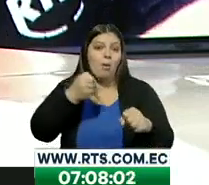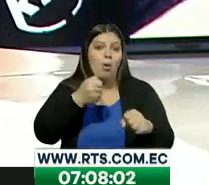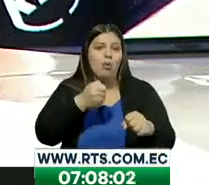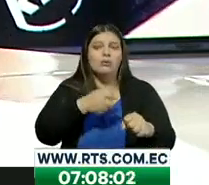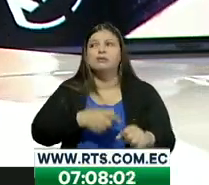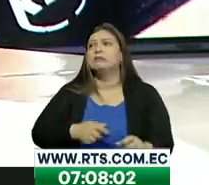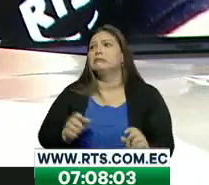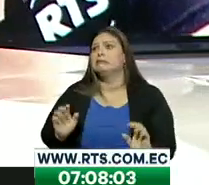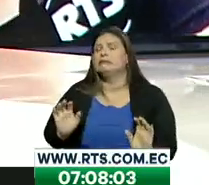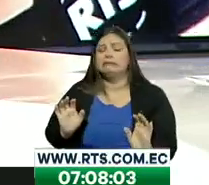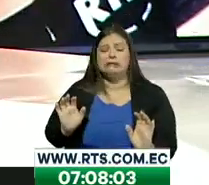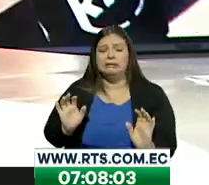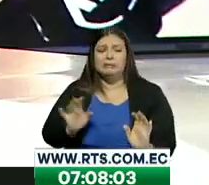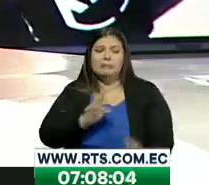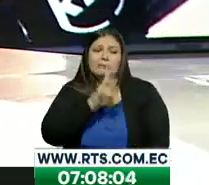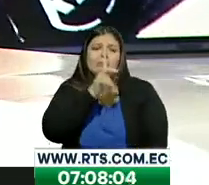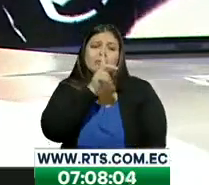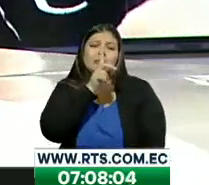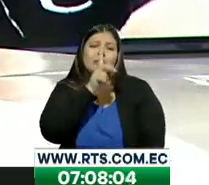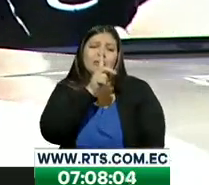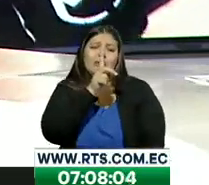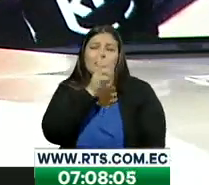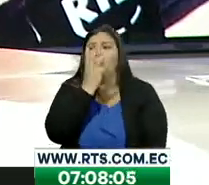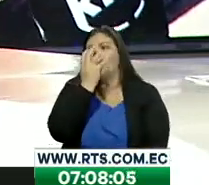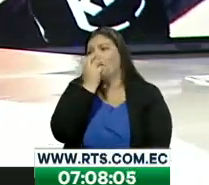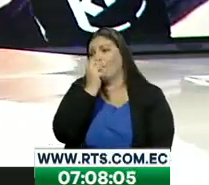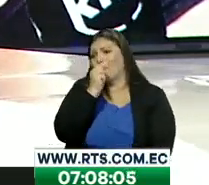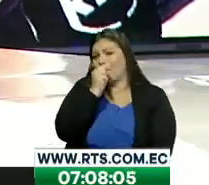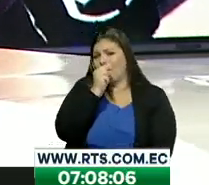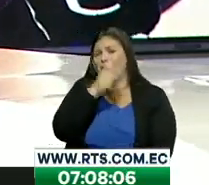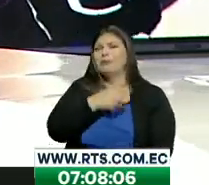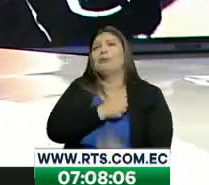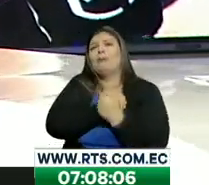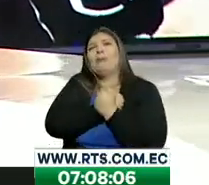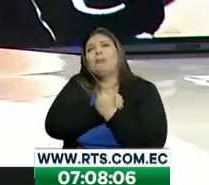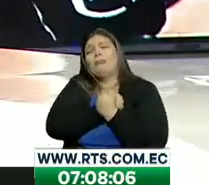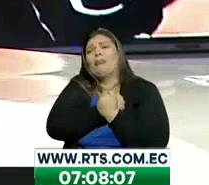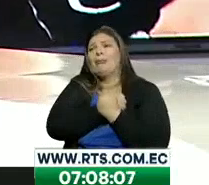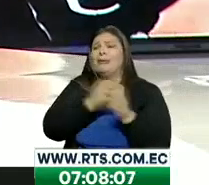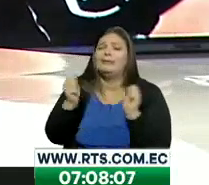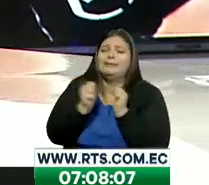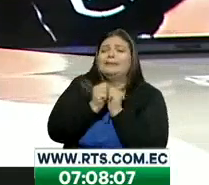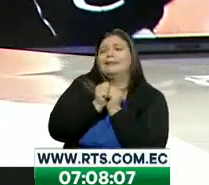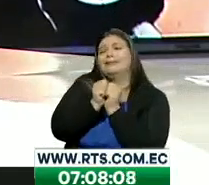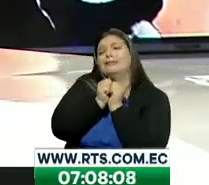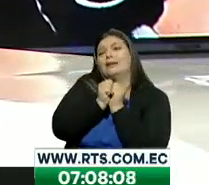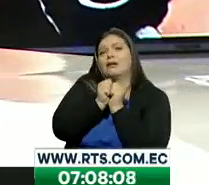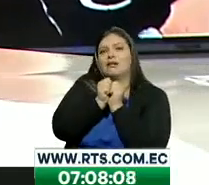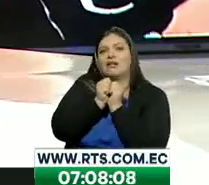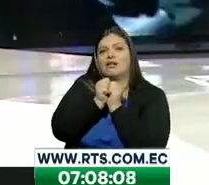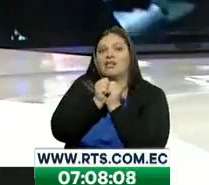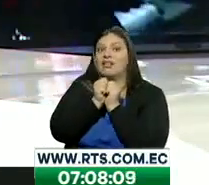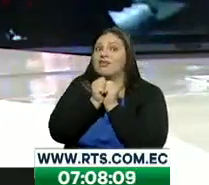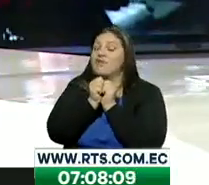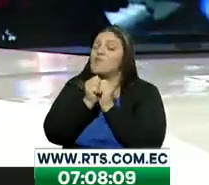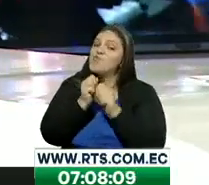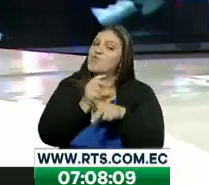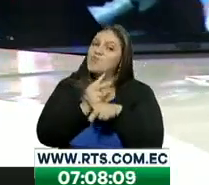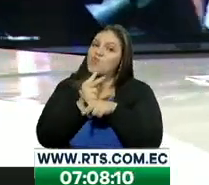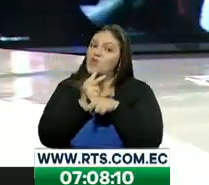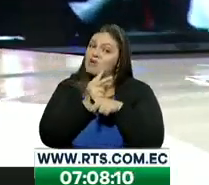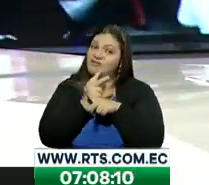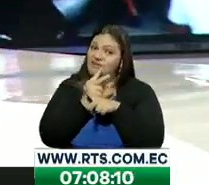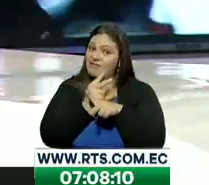dicen, no, yo no quiero acusarlo, yo lo quiero, yo lo amo, yo lo necesito, es parte. Y mira, puede pasar este tipo